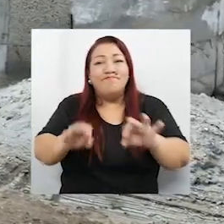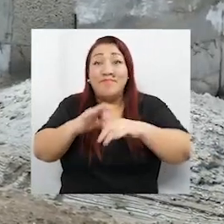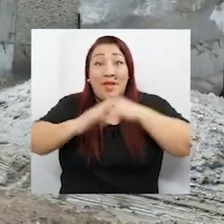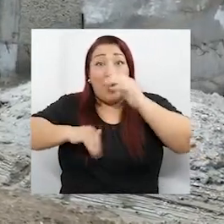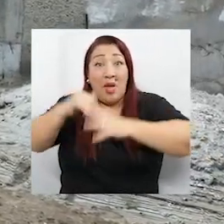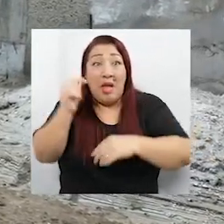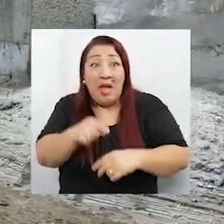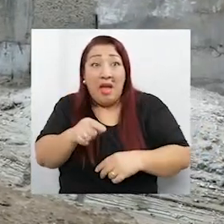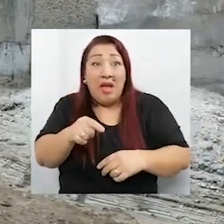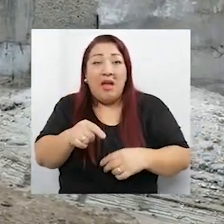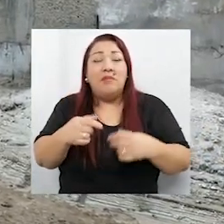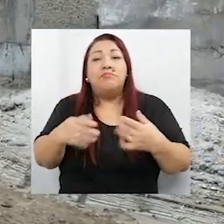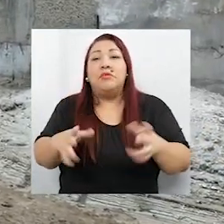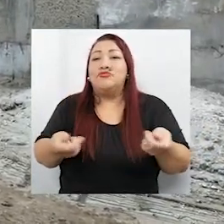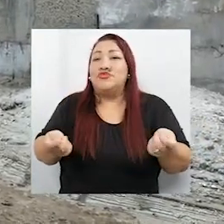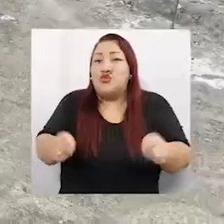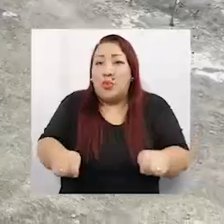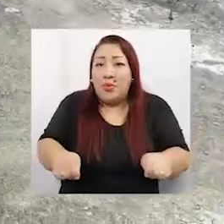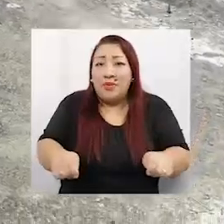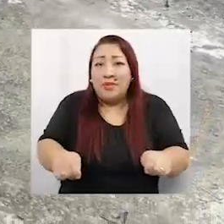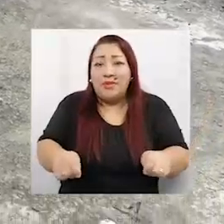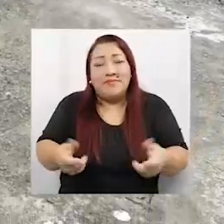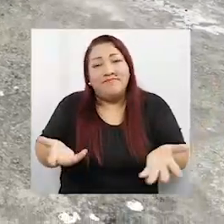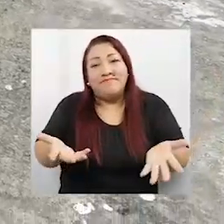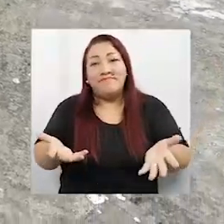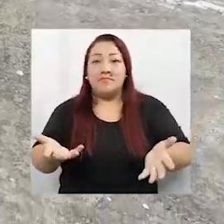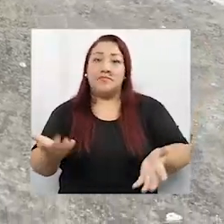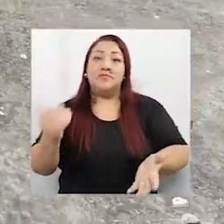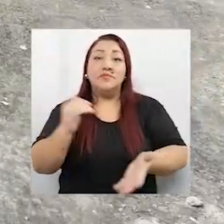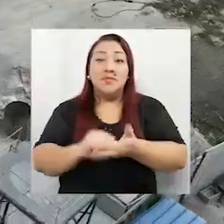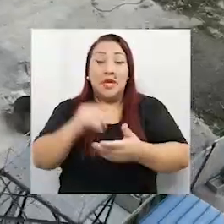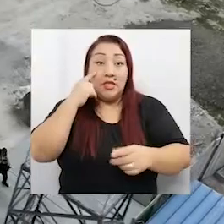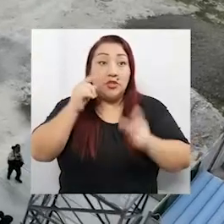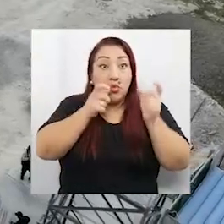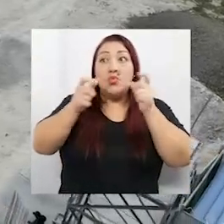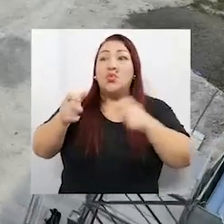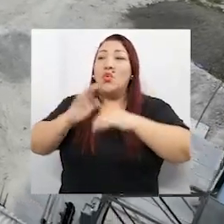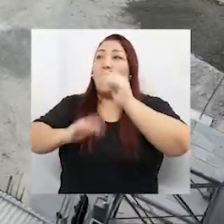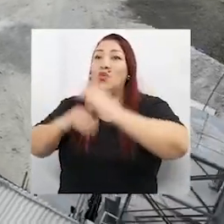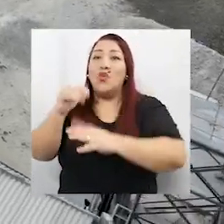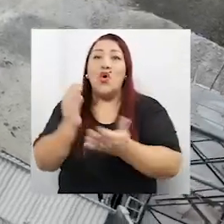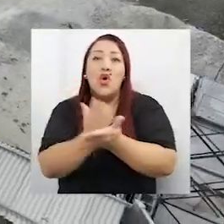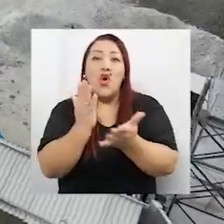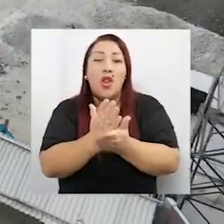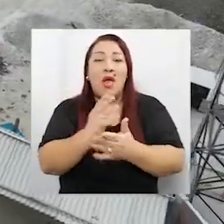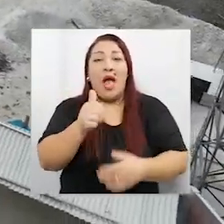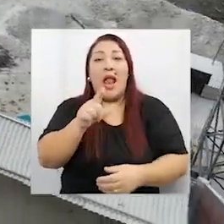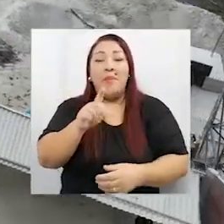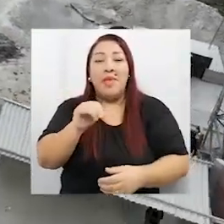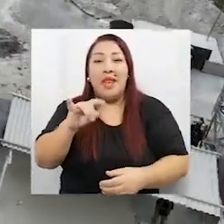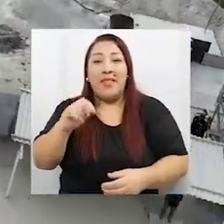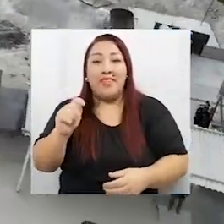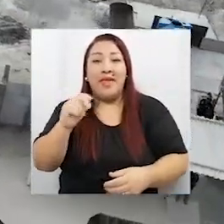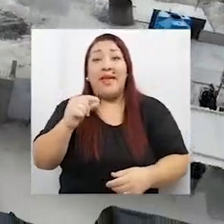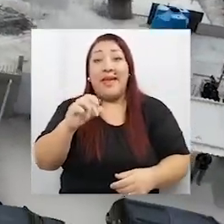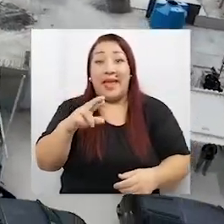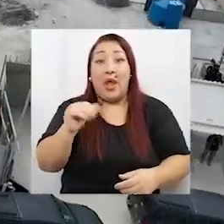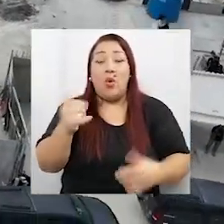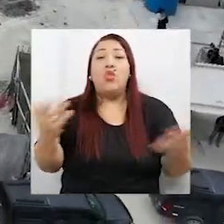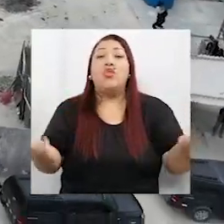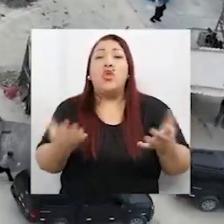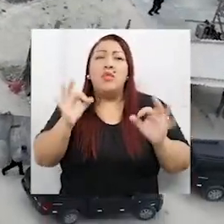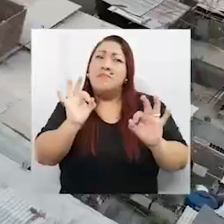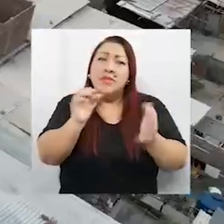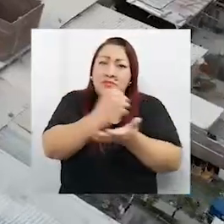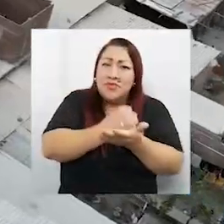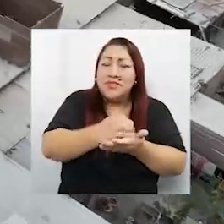esta importante infraestructura se encuentra paralizada. Asimismo, inspeccionó la construcción del Colegio Almirante Grau,